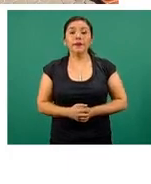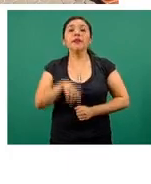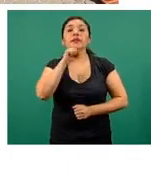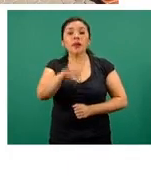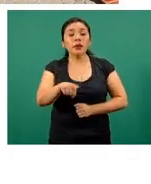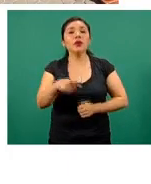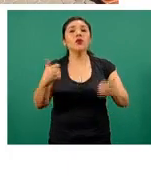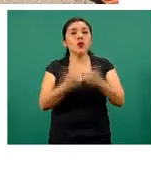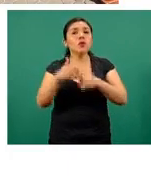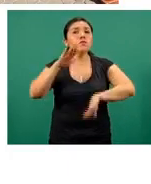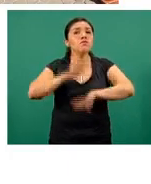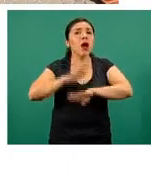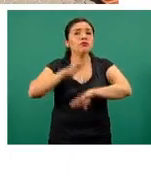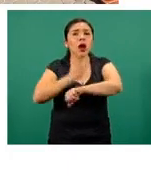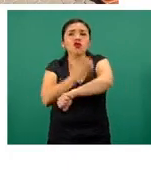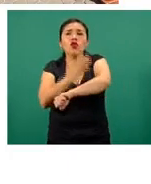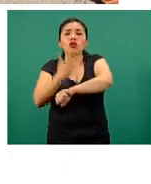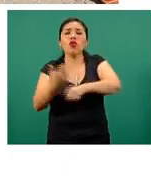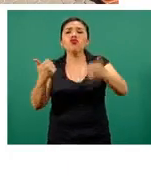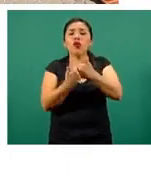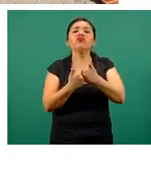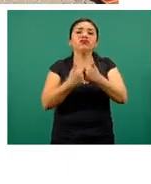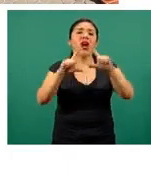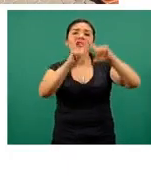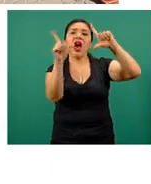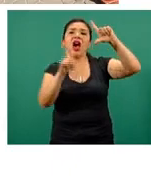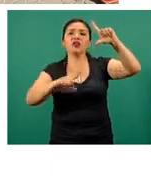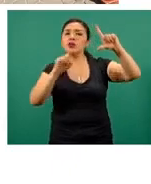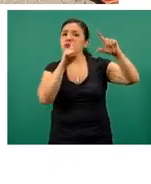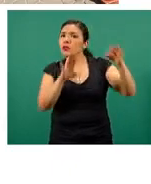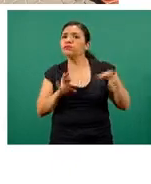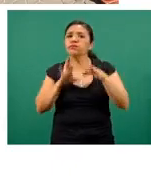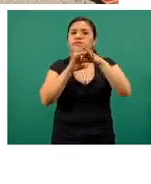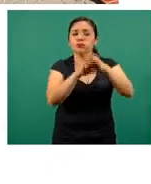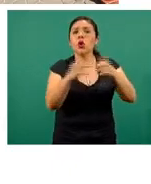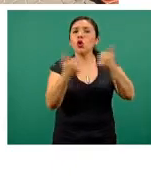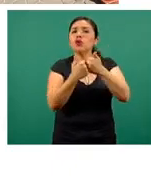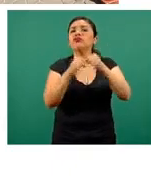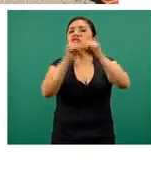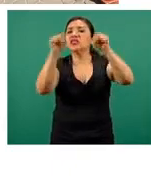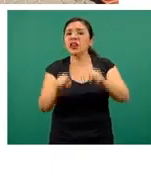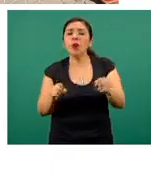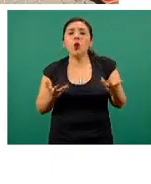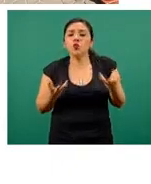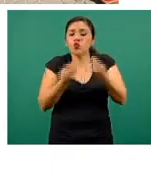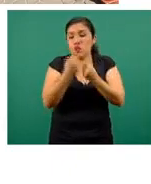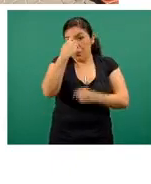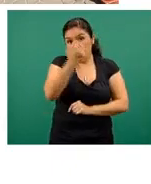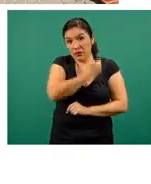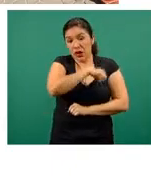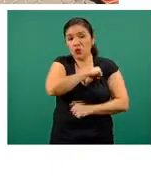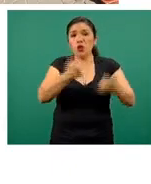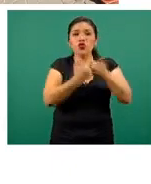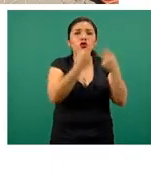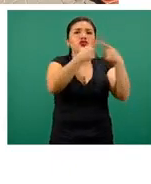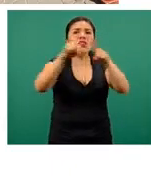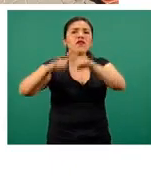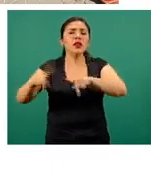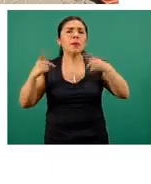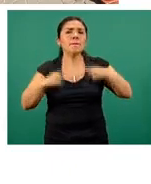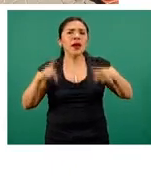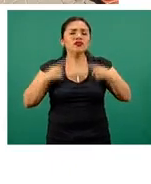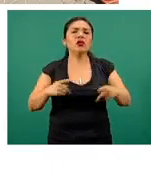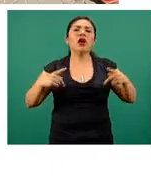fluida la coordinación con el nivel nacional, un sistema unificado de salud, la participación de distintos sectores